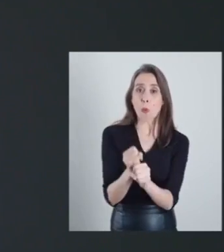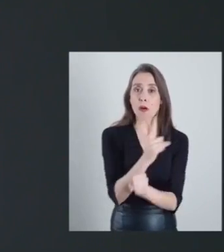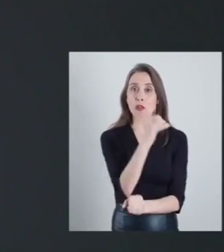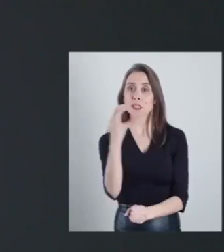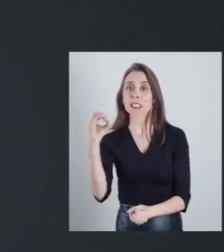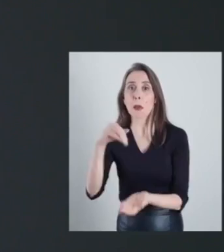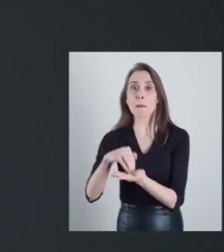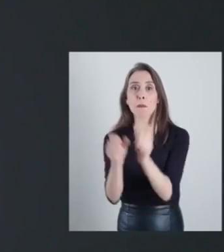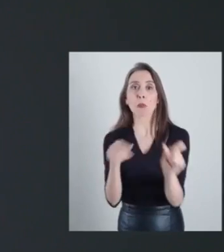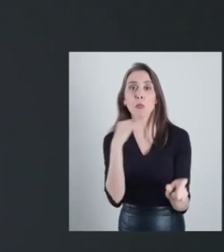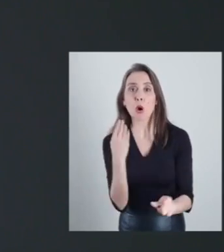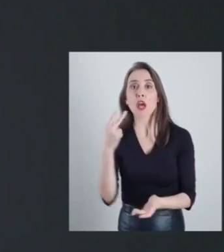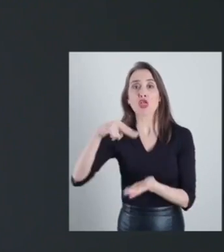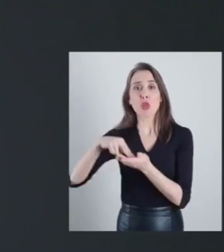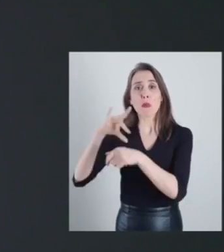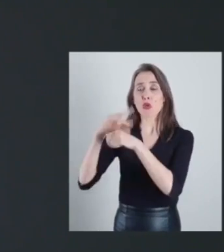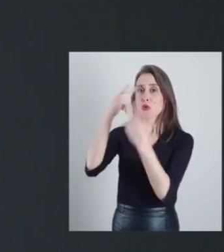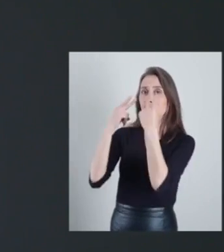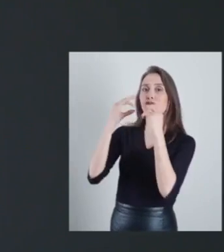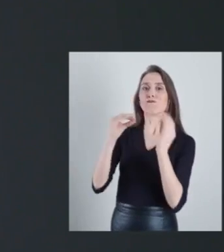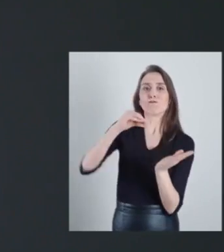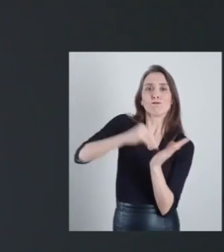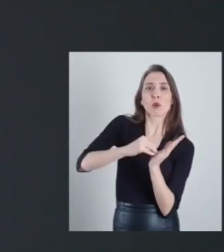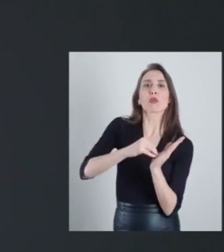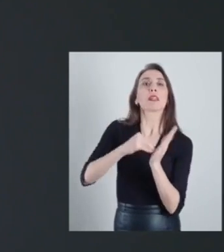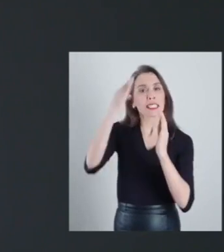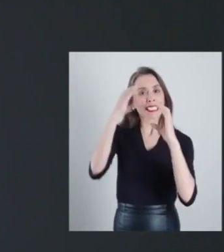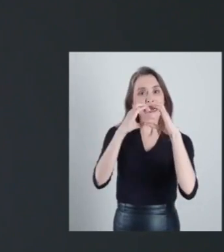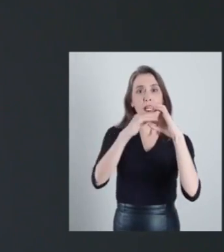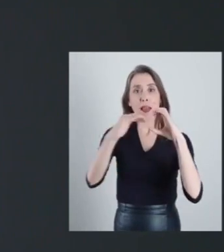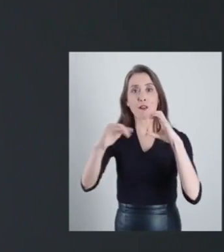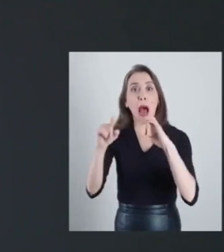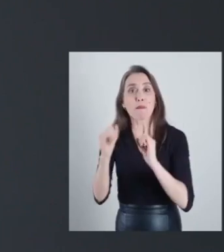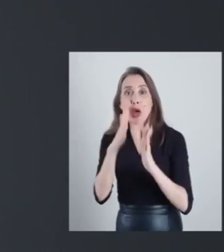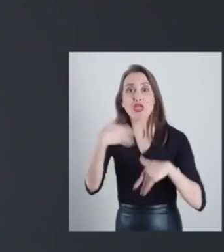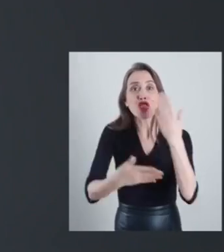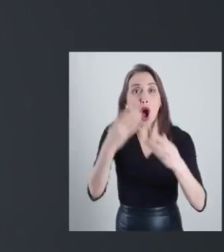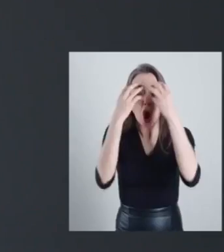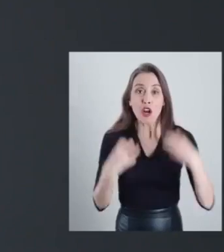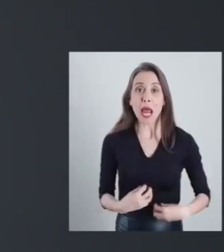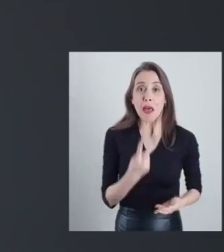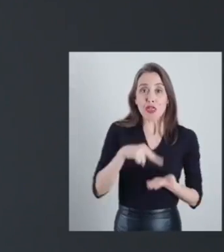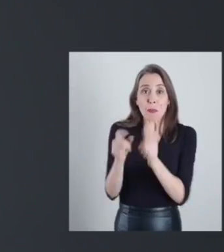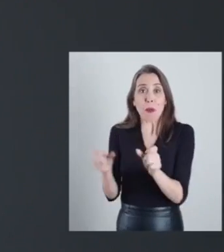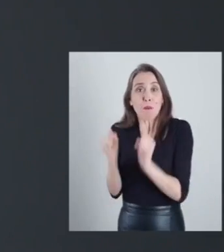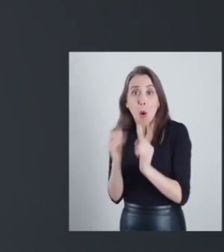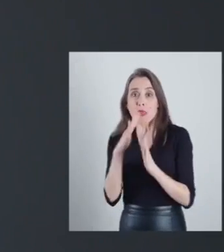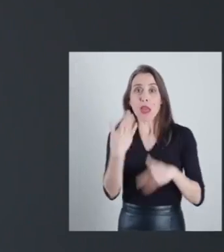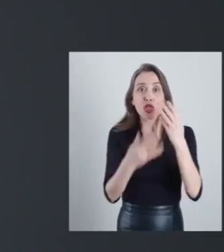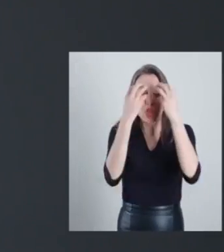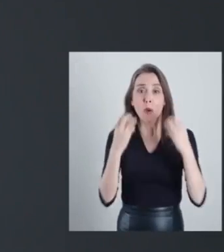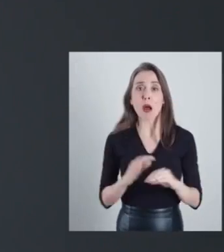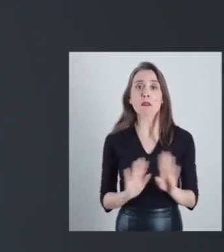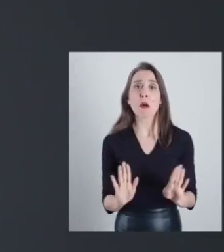de 100.000 personas y 2.000 de ellas son diagnosticadas con muerte cerebral, condición necesaria para ser donante. De esos 2.000 potenciales donantes,